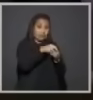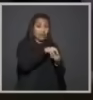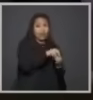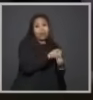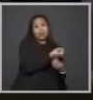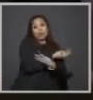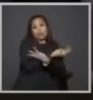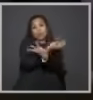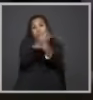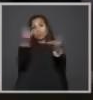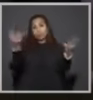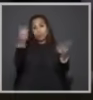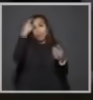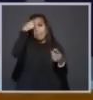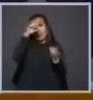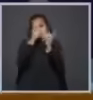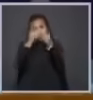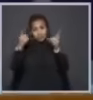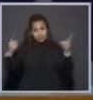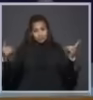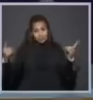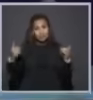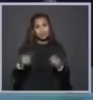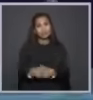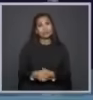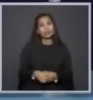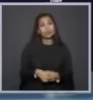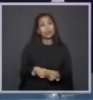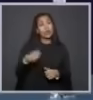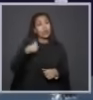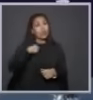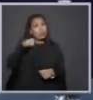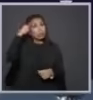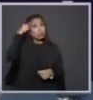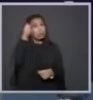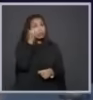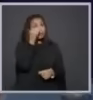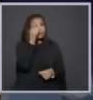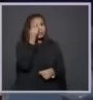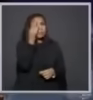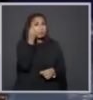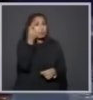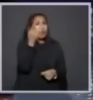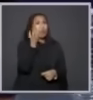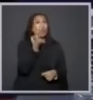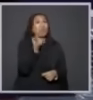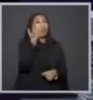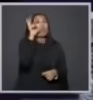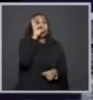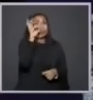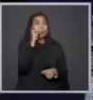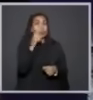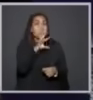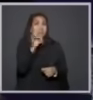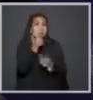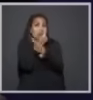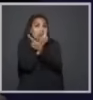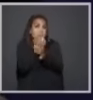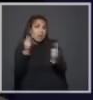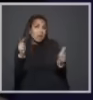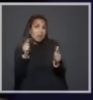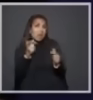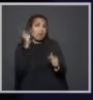plan. Entonces estamos calculando que podemos liberar desde el primer año alrededor